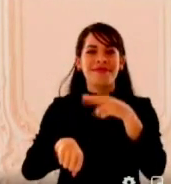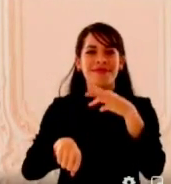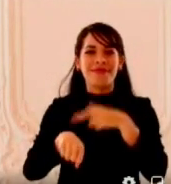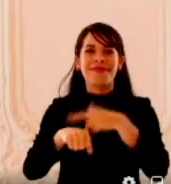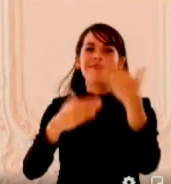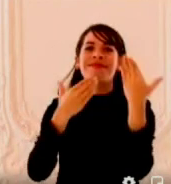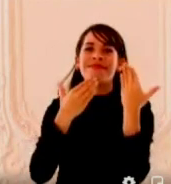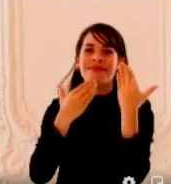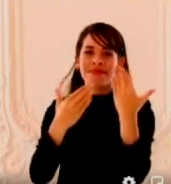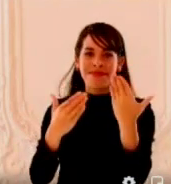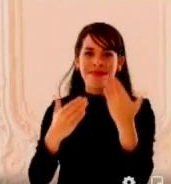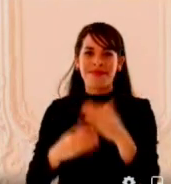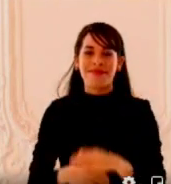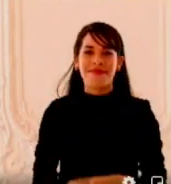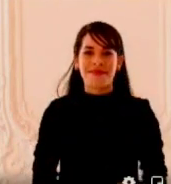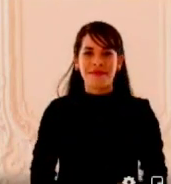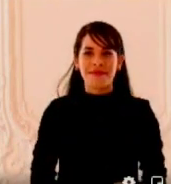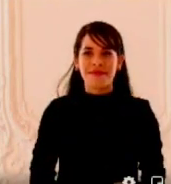todos.